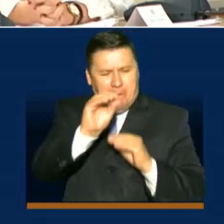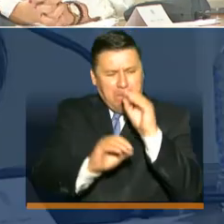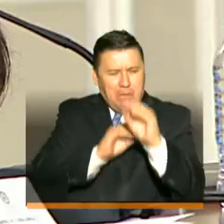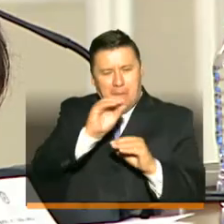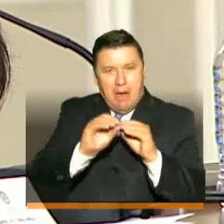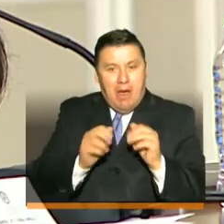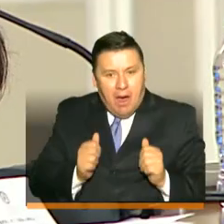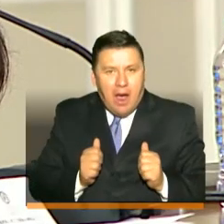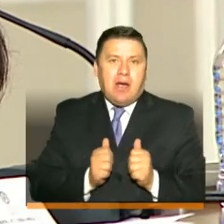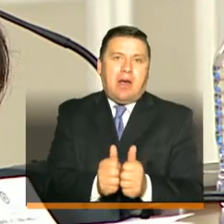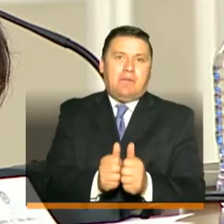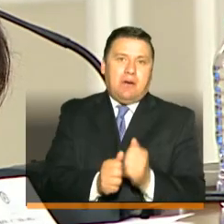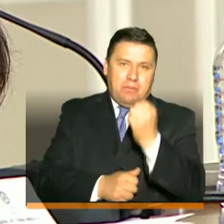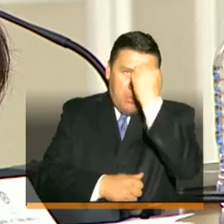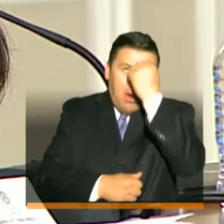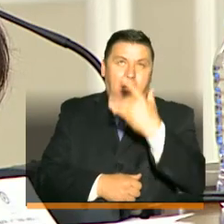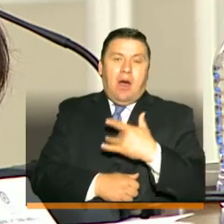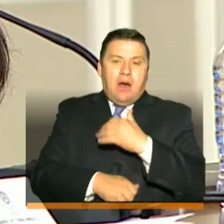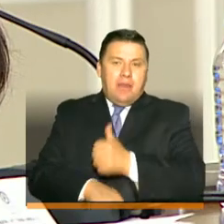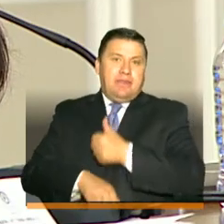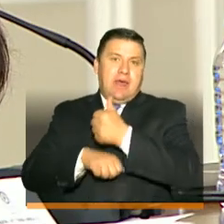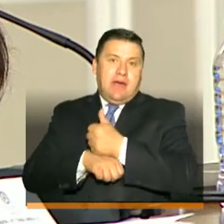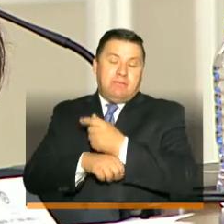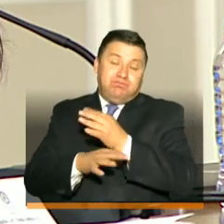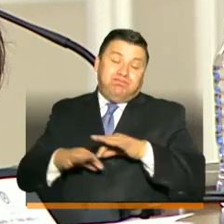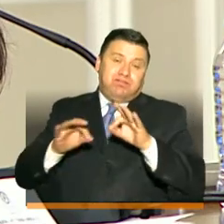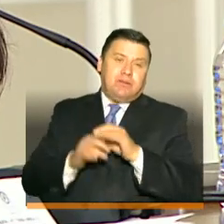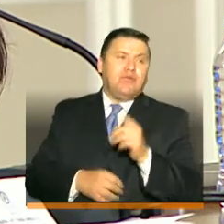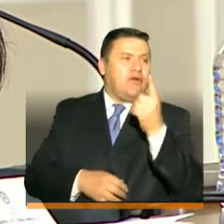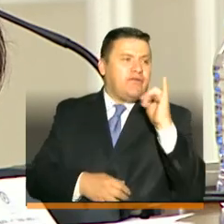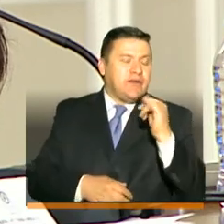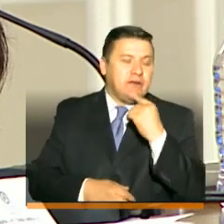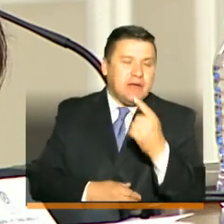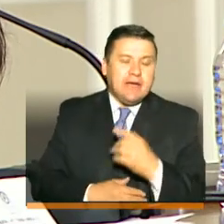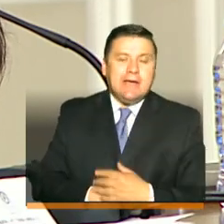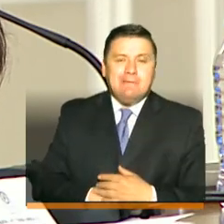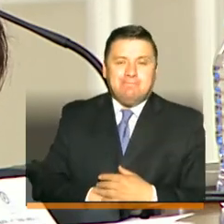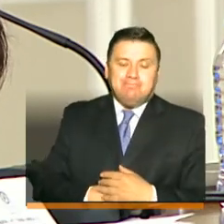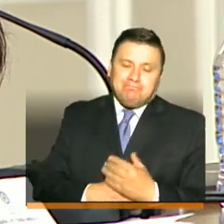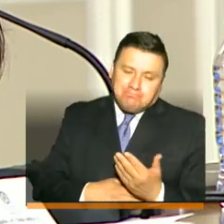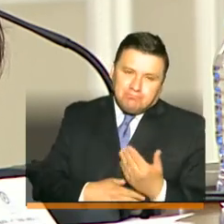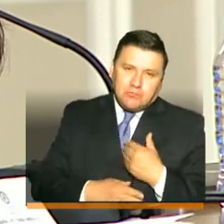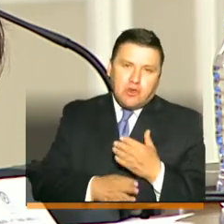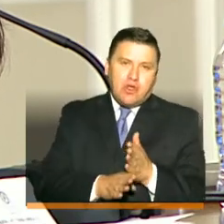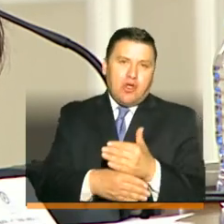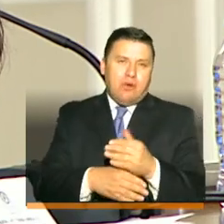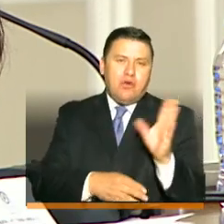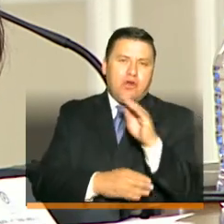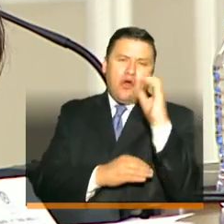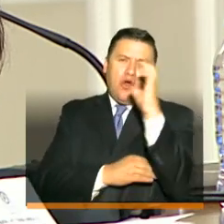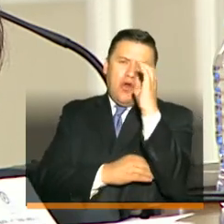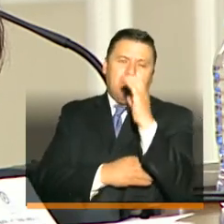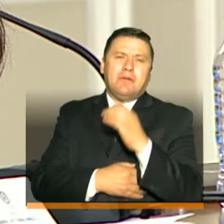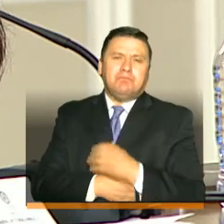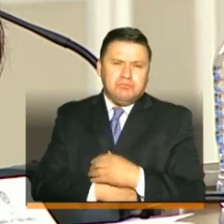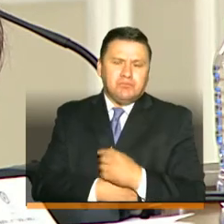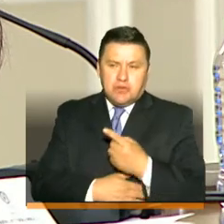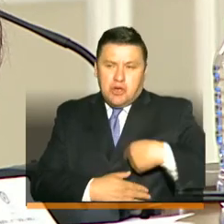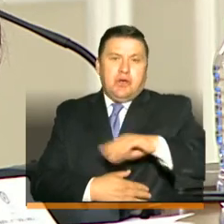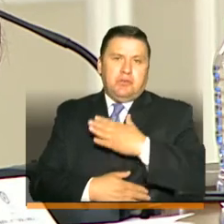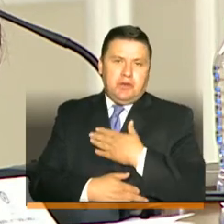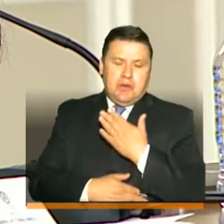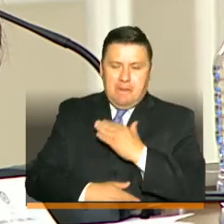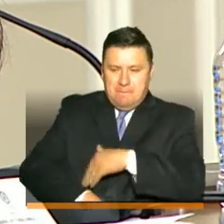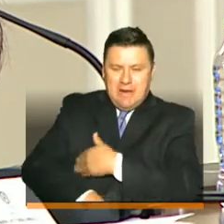para acompañar a los maestros y directivos que son tan claves. Y termino, presidente, compartiendo con los colombianos que nosotros,